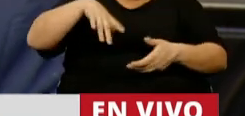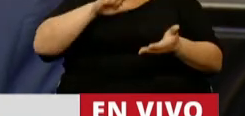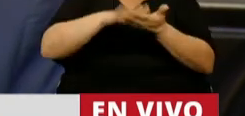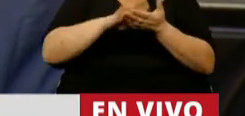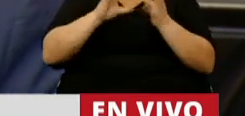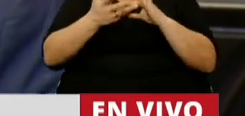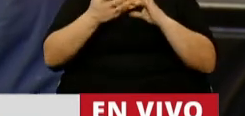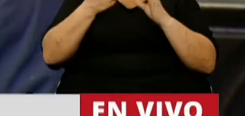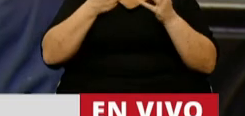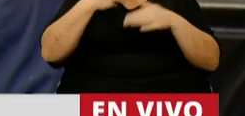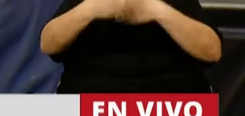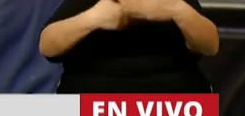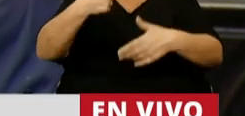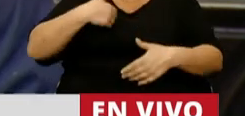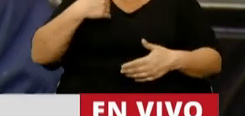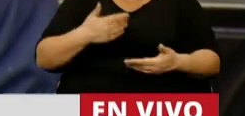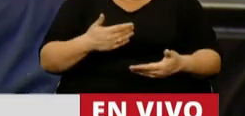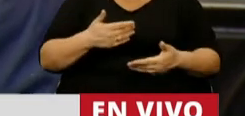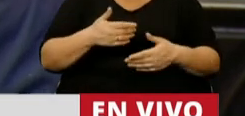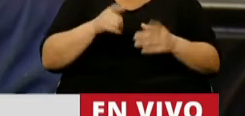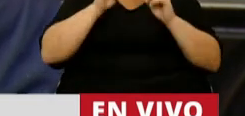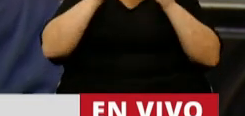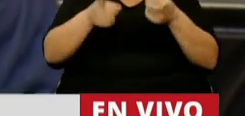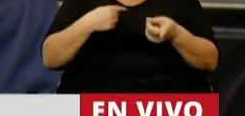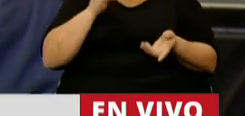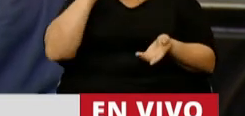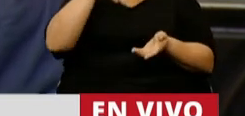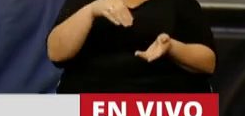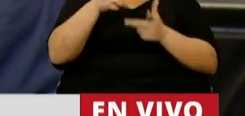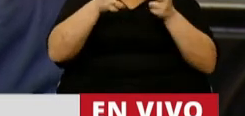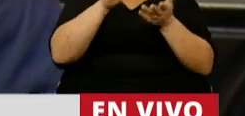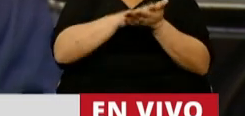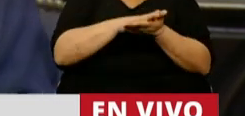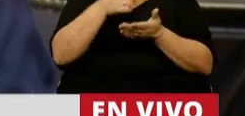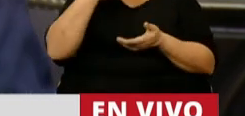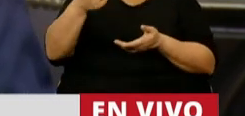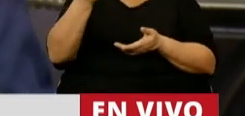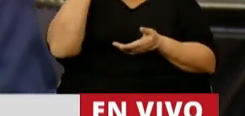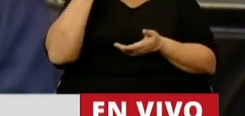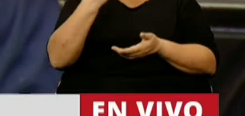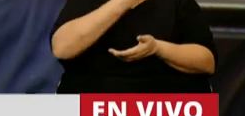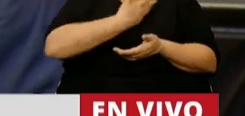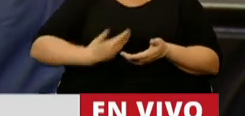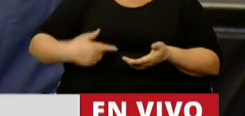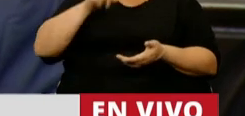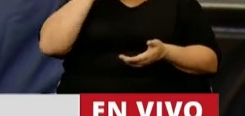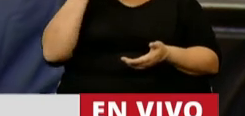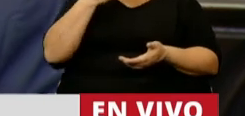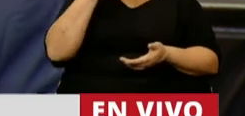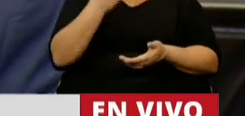respecto a las reglas de juego del país. Y acá quiero también hacer mención a lo que dijo ayer el señor presidente.